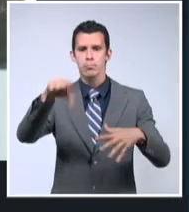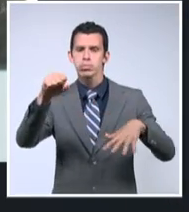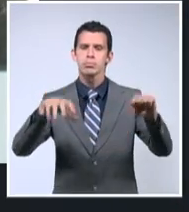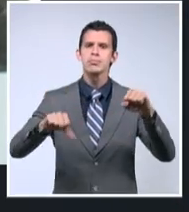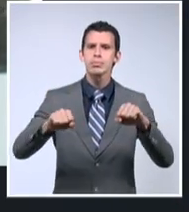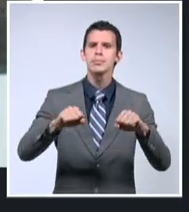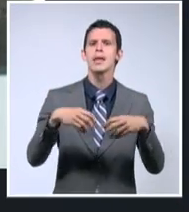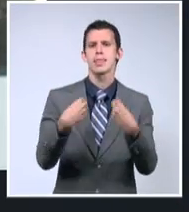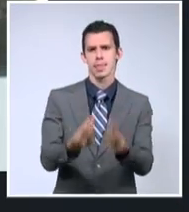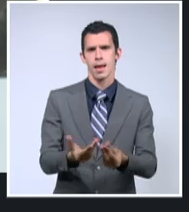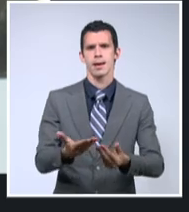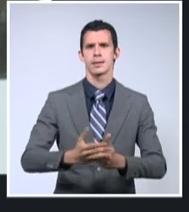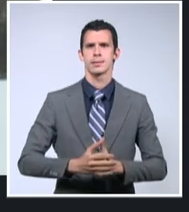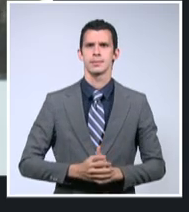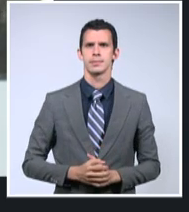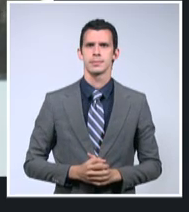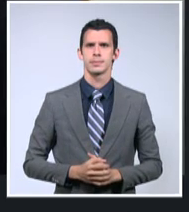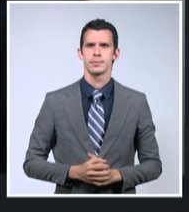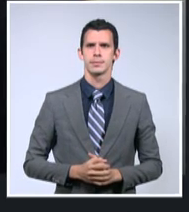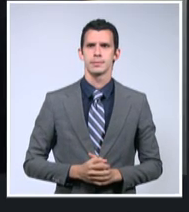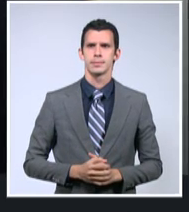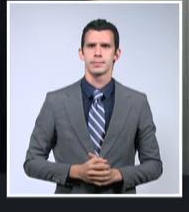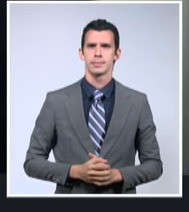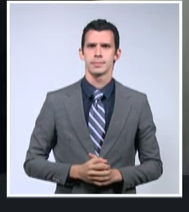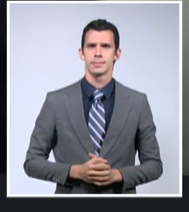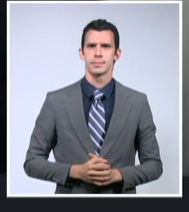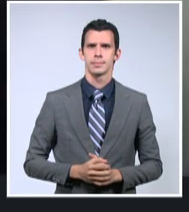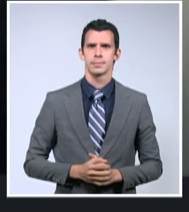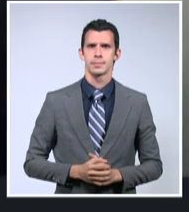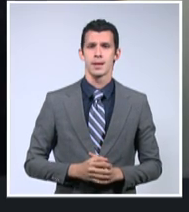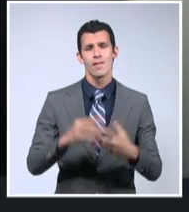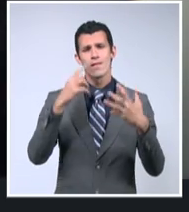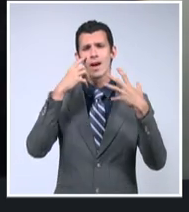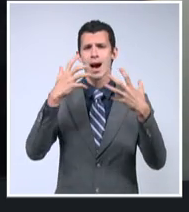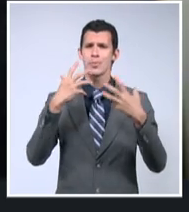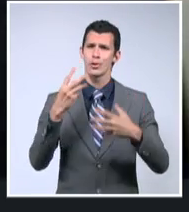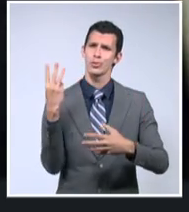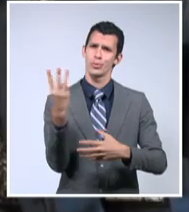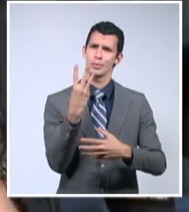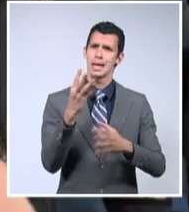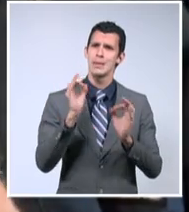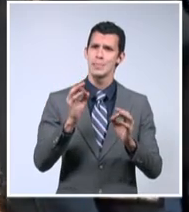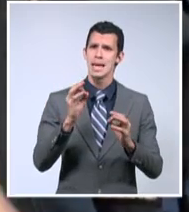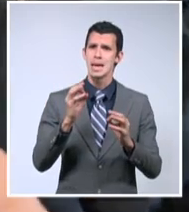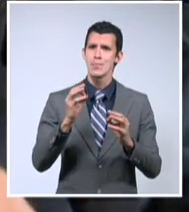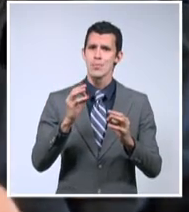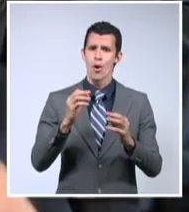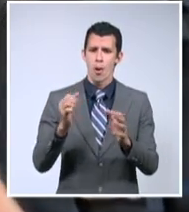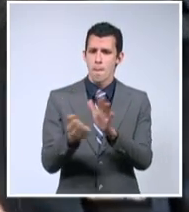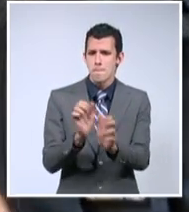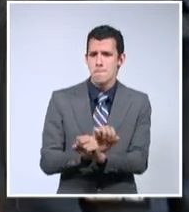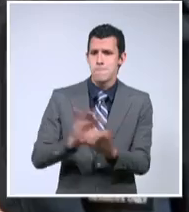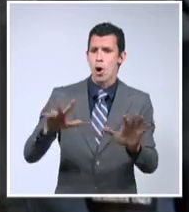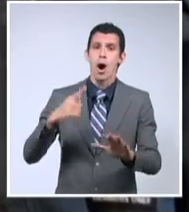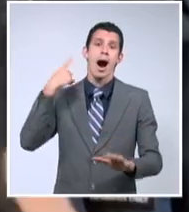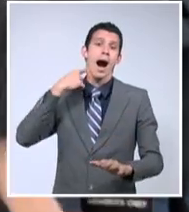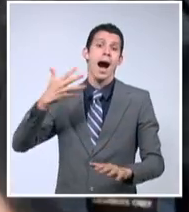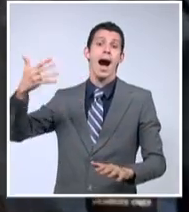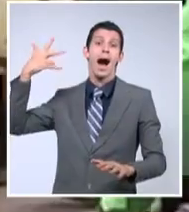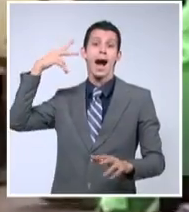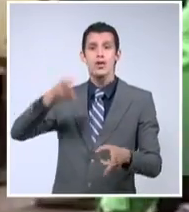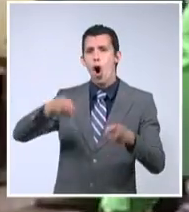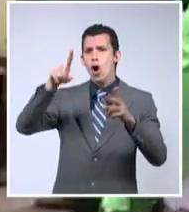Alfa 66, Osiel González Rodríguez, Reynold Rodríguez, Eduardo Macaya Álvarez y Santiago Álvarez